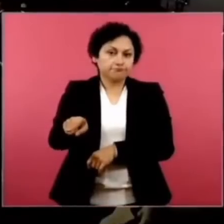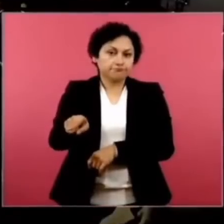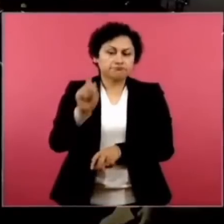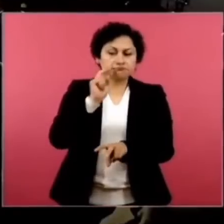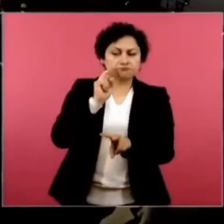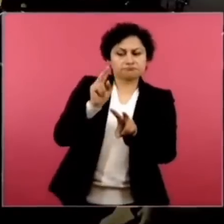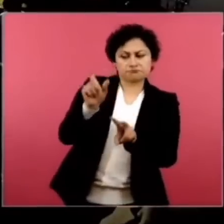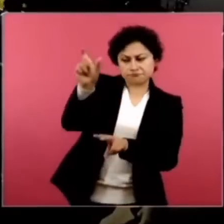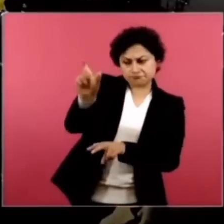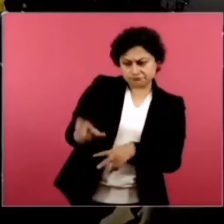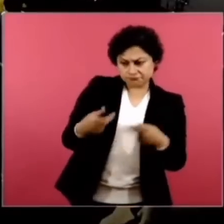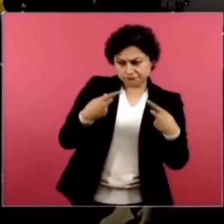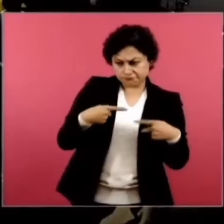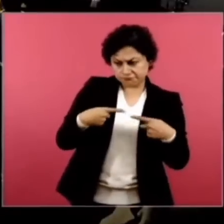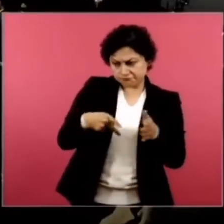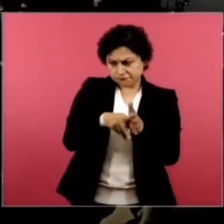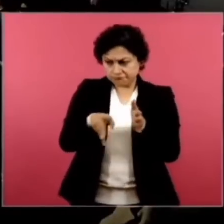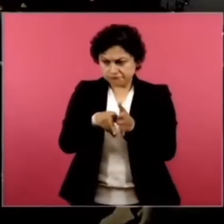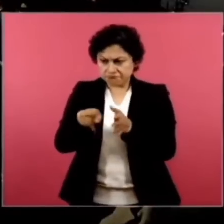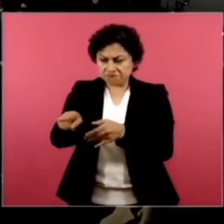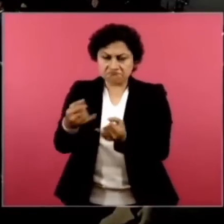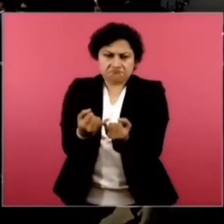independiente, profesional, crítico.